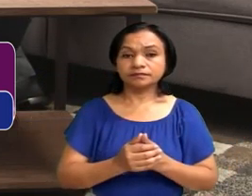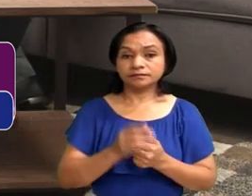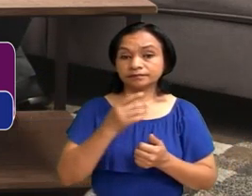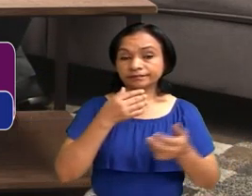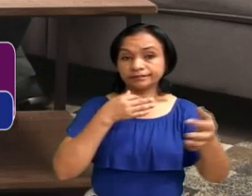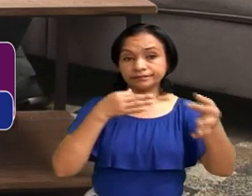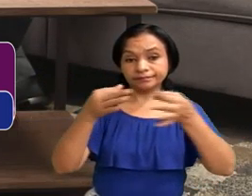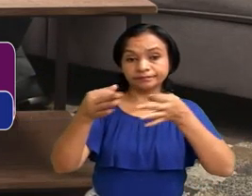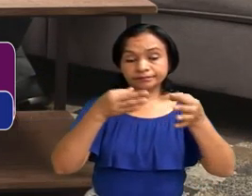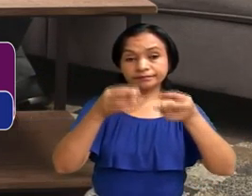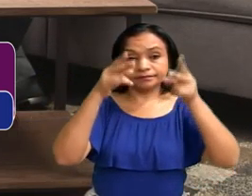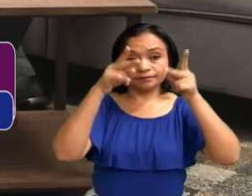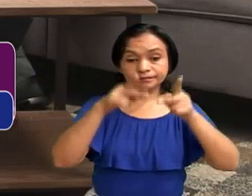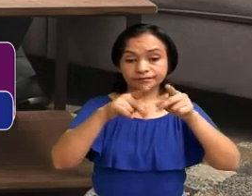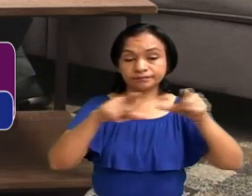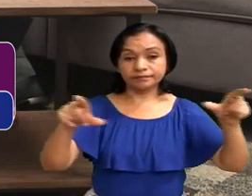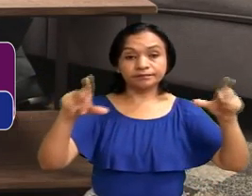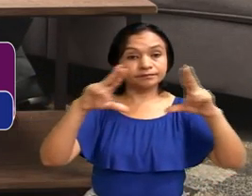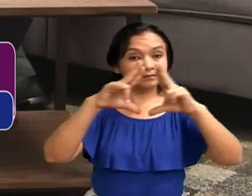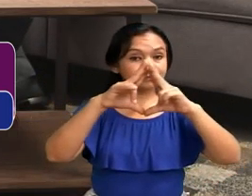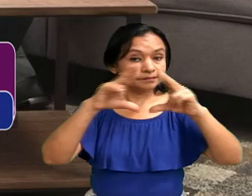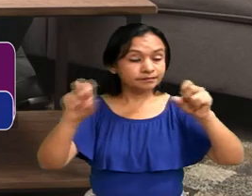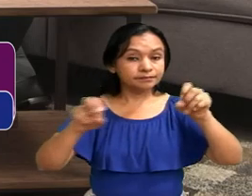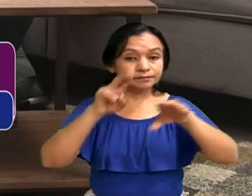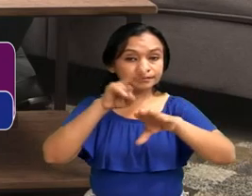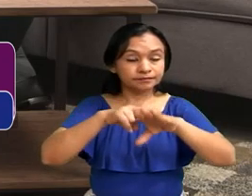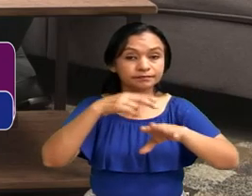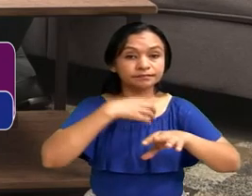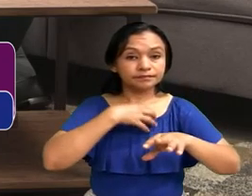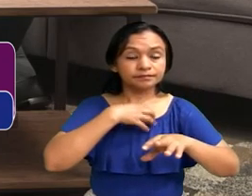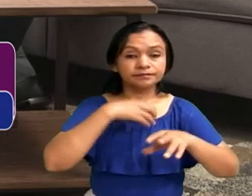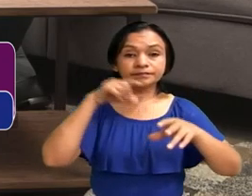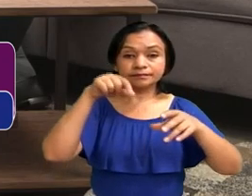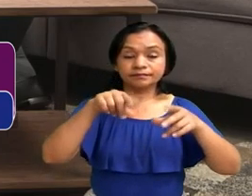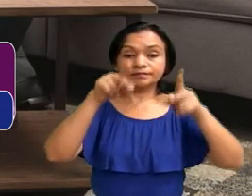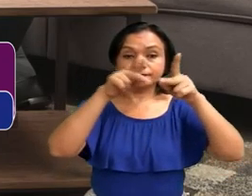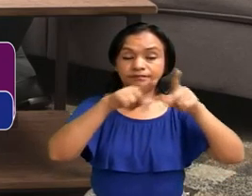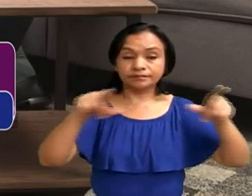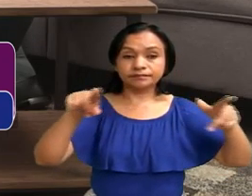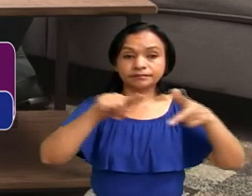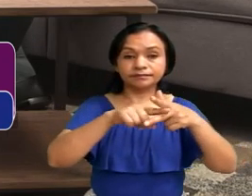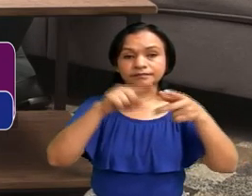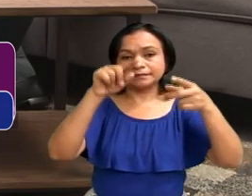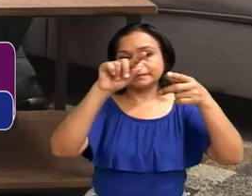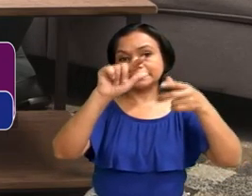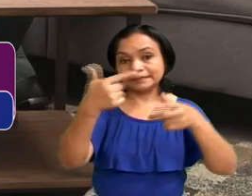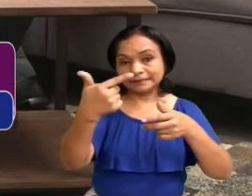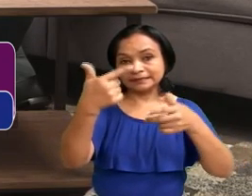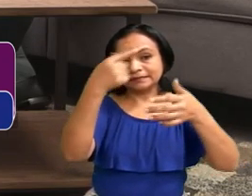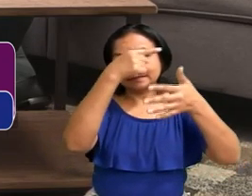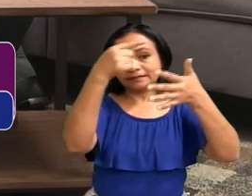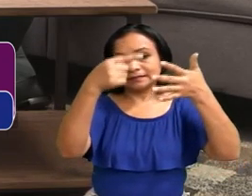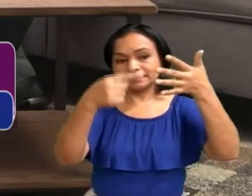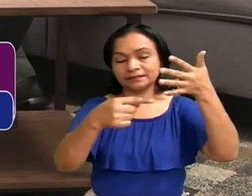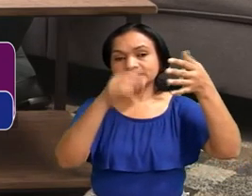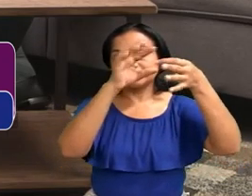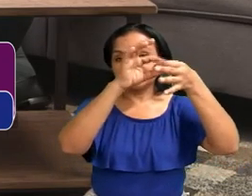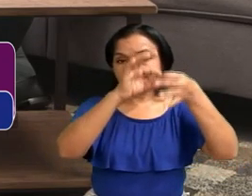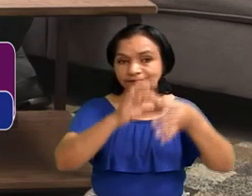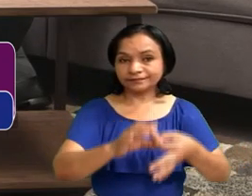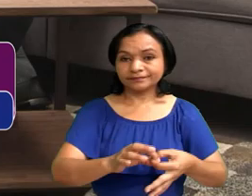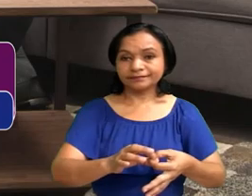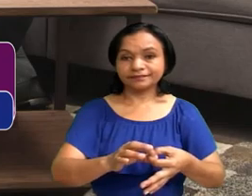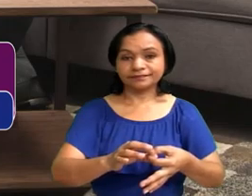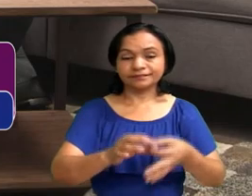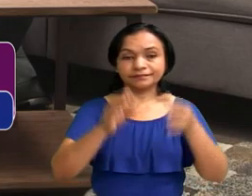en nuestro plan de nación, ¿sí?, ¿verdad? Desde allí, ese plan de nación tiene 7 componentes y todos están articulados. Ahí